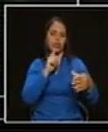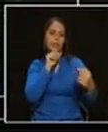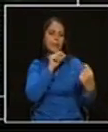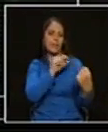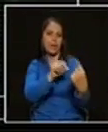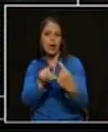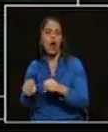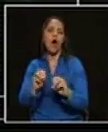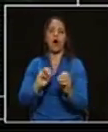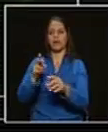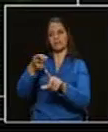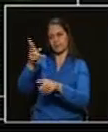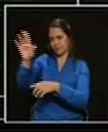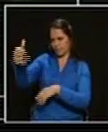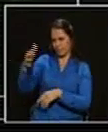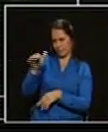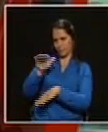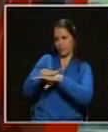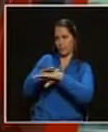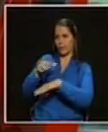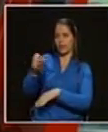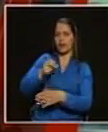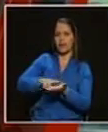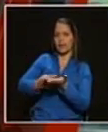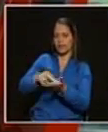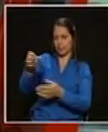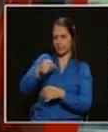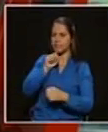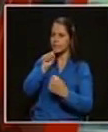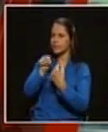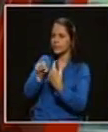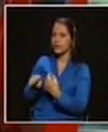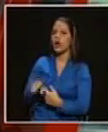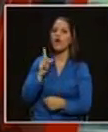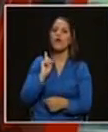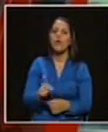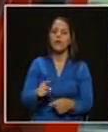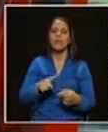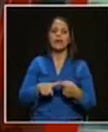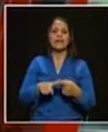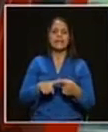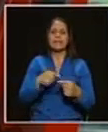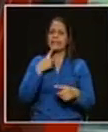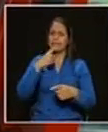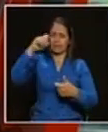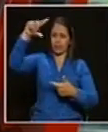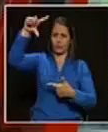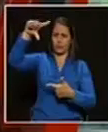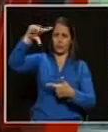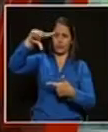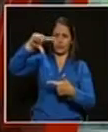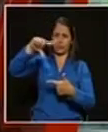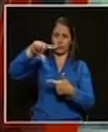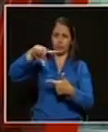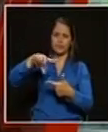canal como a la población sorda, porque el formato tal vez se puede ver un